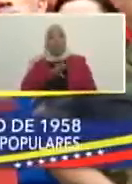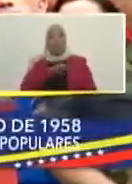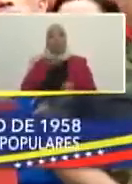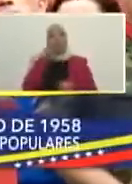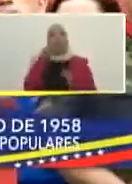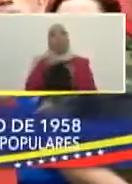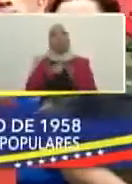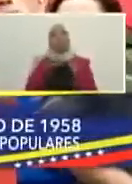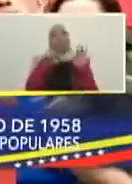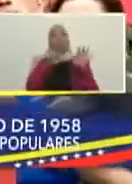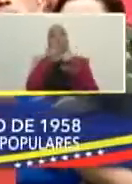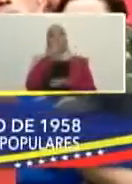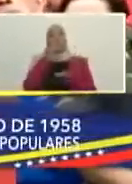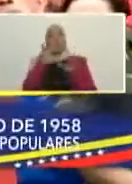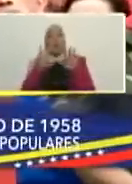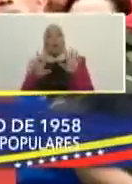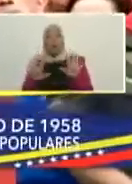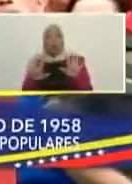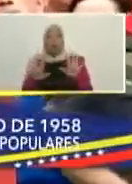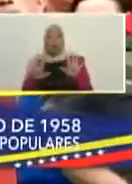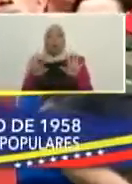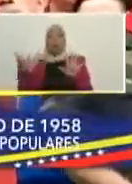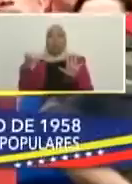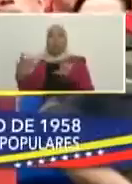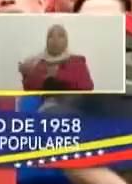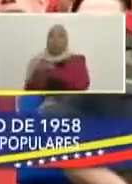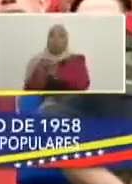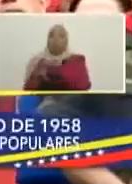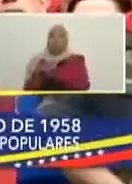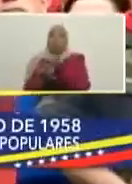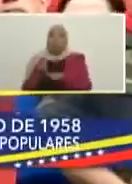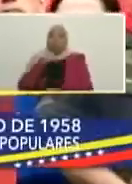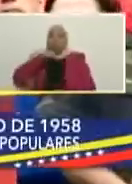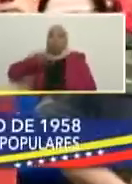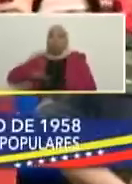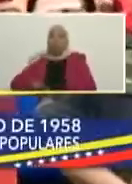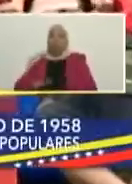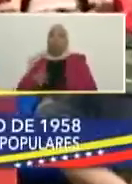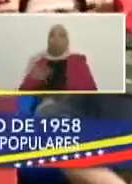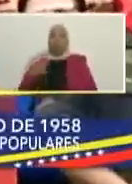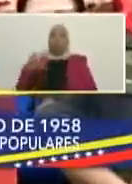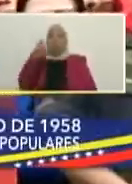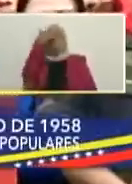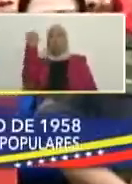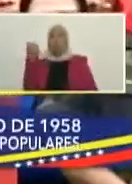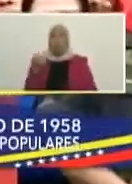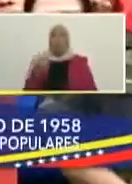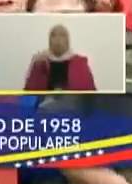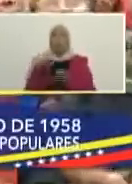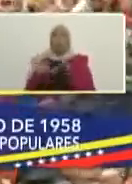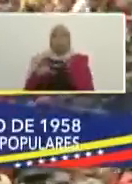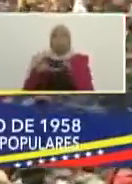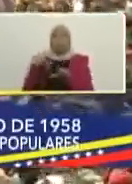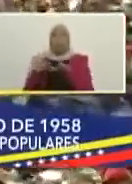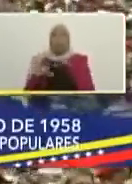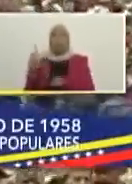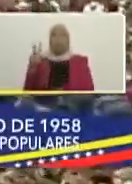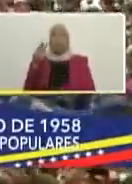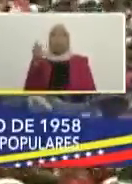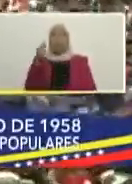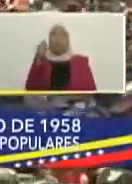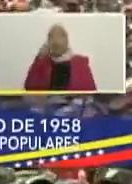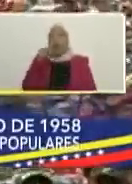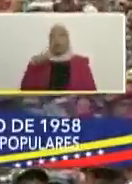enero de 1958 en una frustración histórica que duró durante décadas, mancillando el